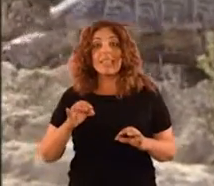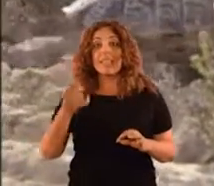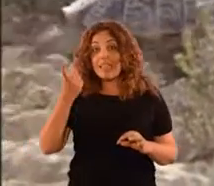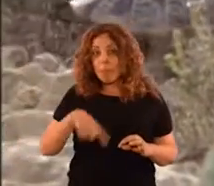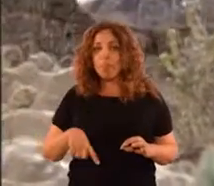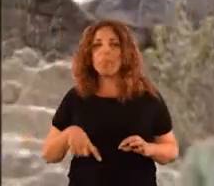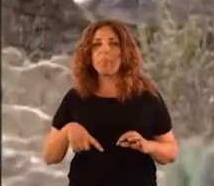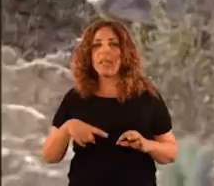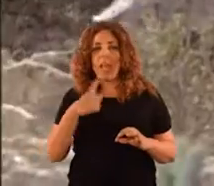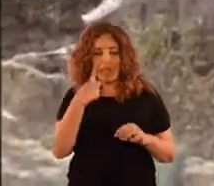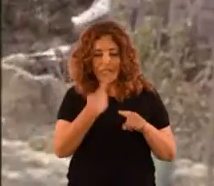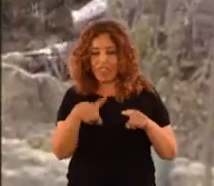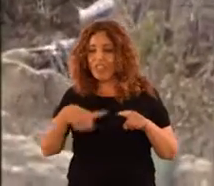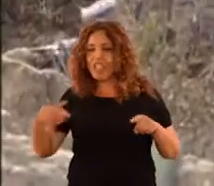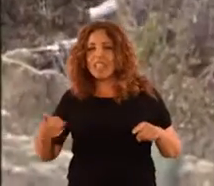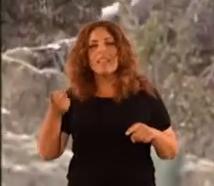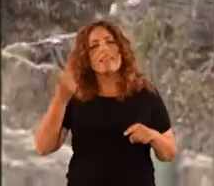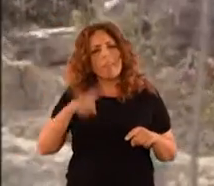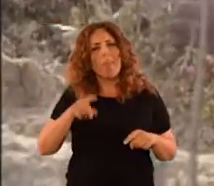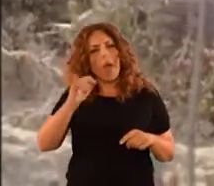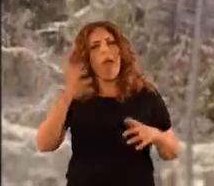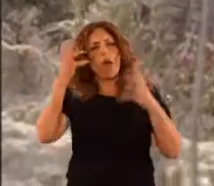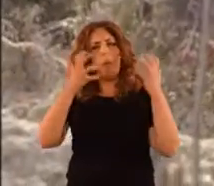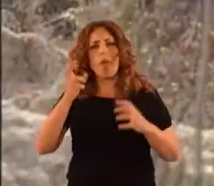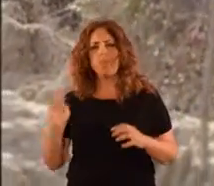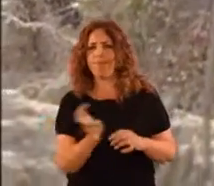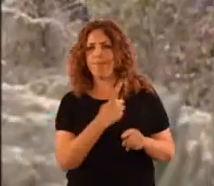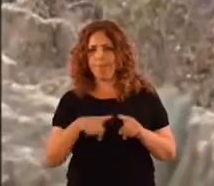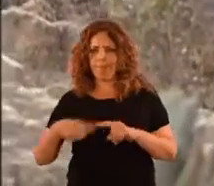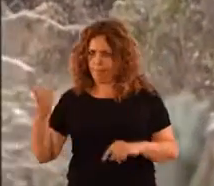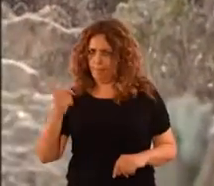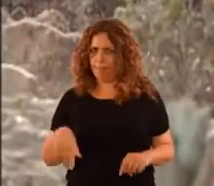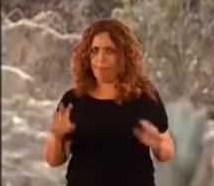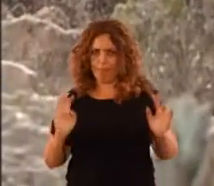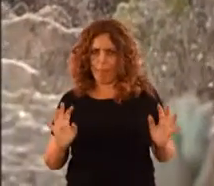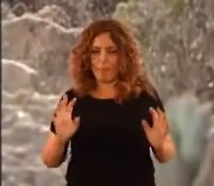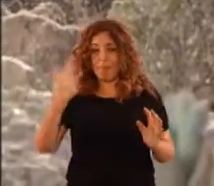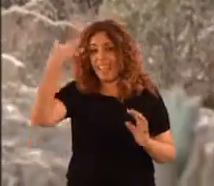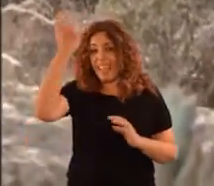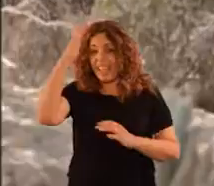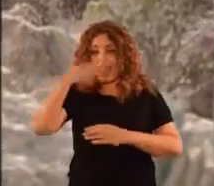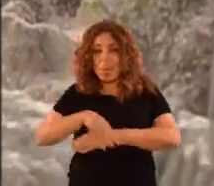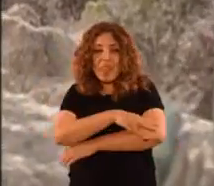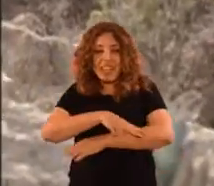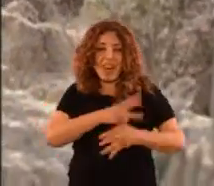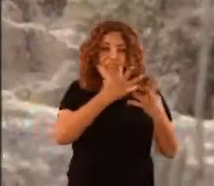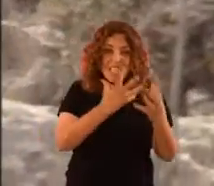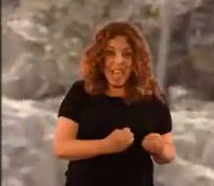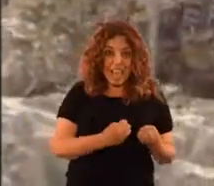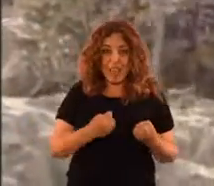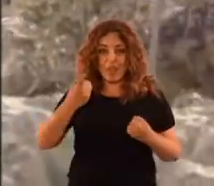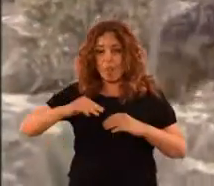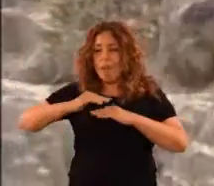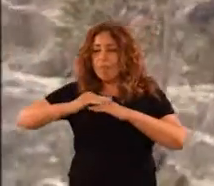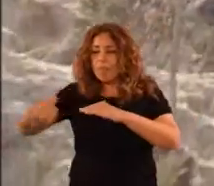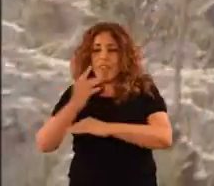La presencia próxima de ambientes tan diferentes favorece también la diversidad animal. El clima mediterráneo árido y